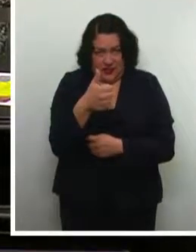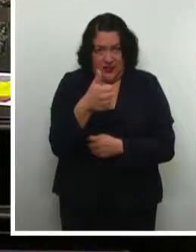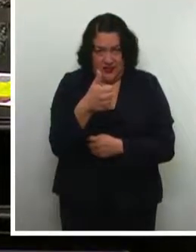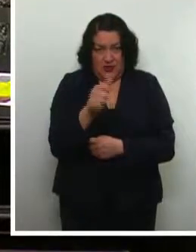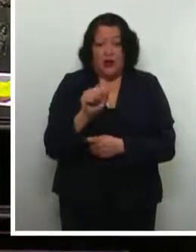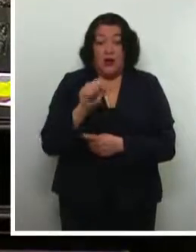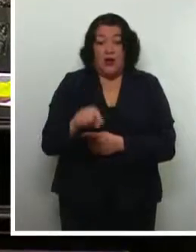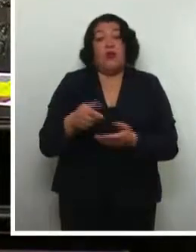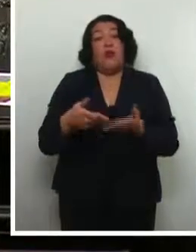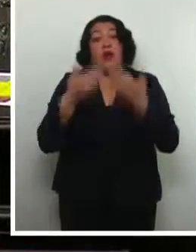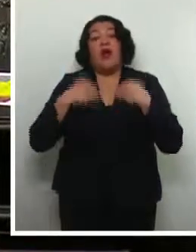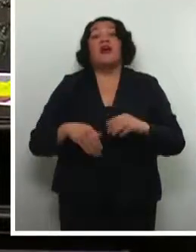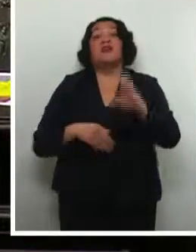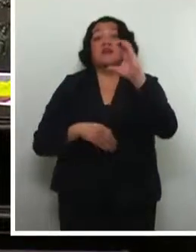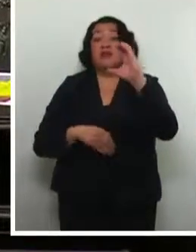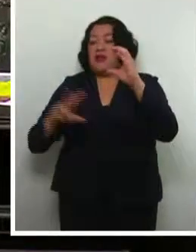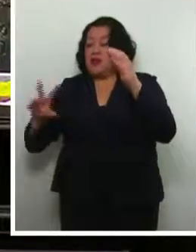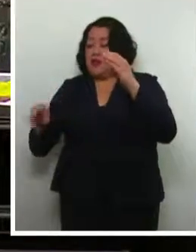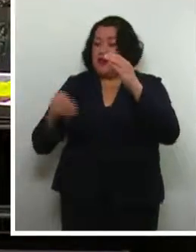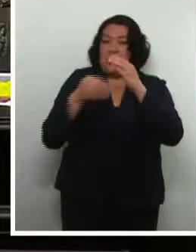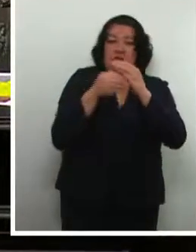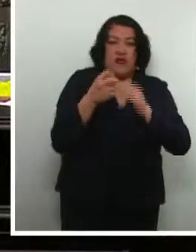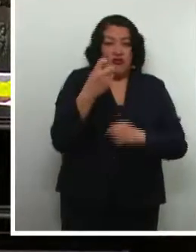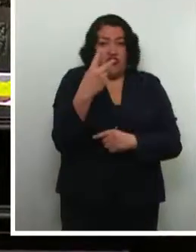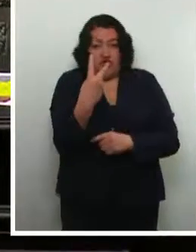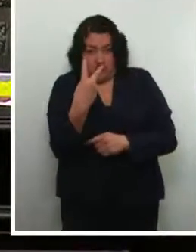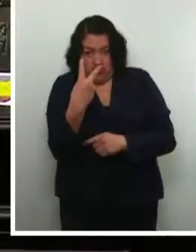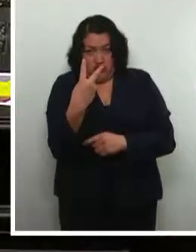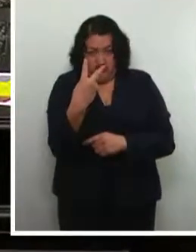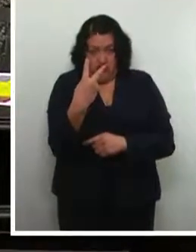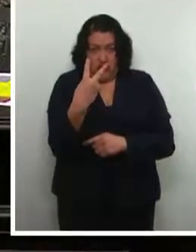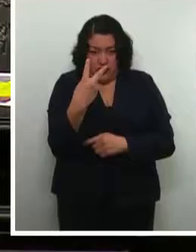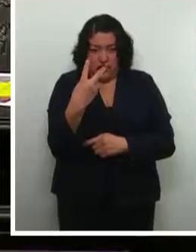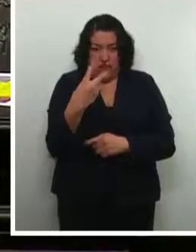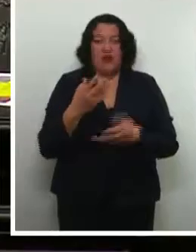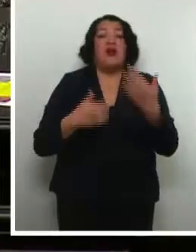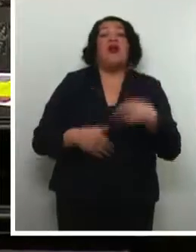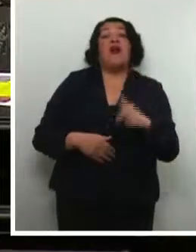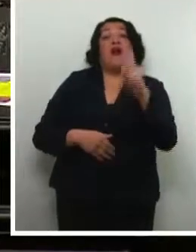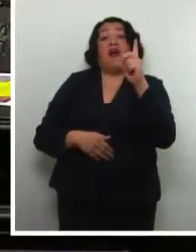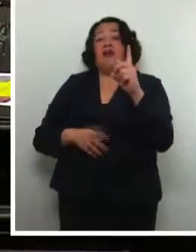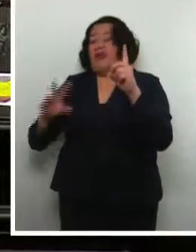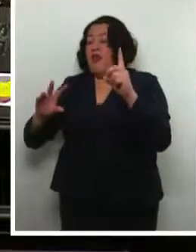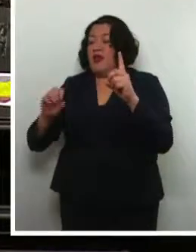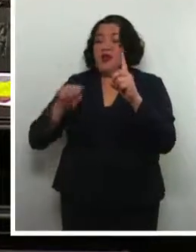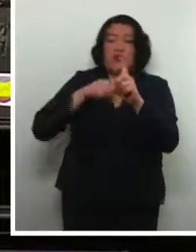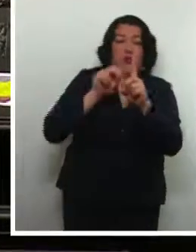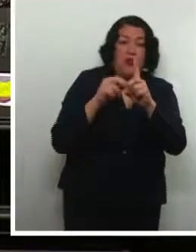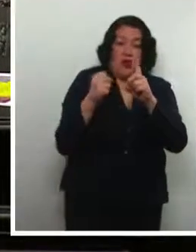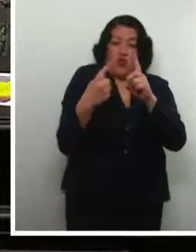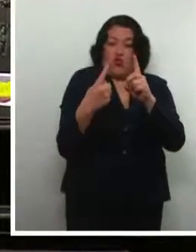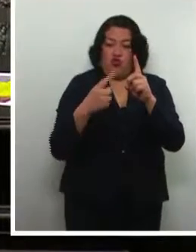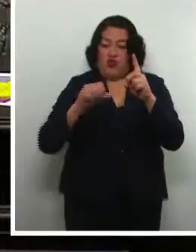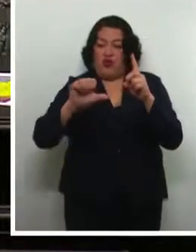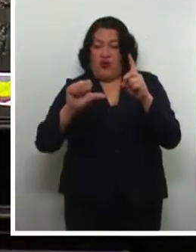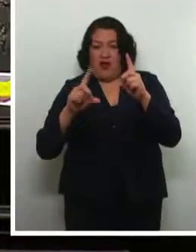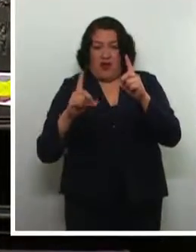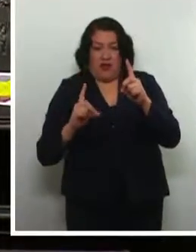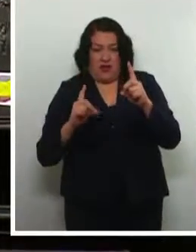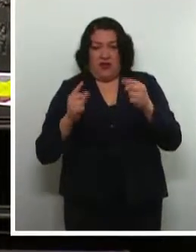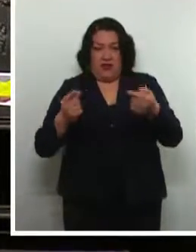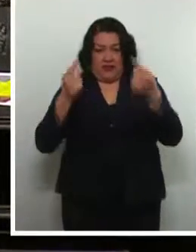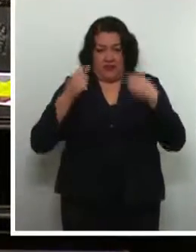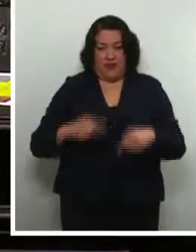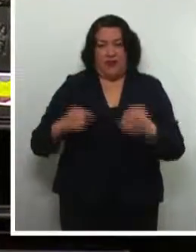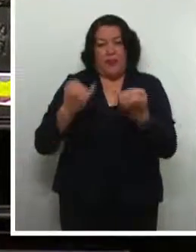el caso del apartado C, numeral 2, en el apartado D, el numeral 1, incisos A y D, y